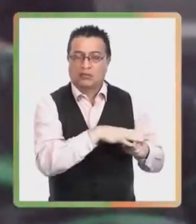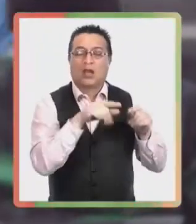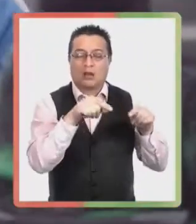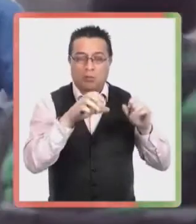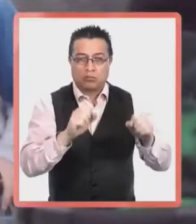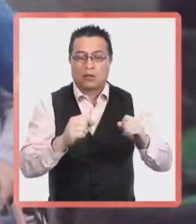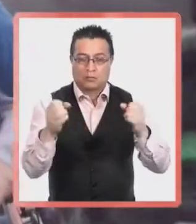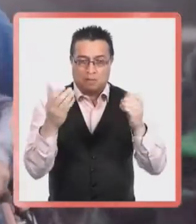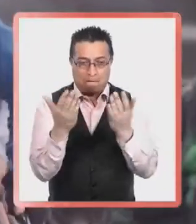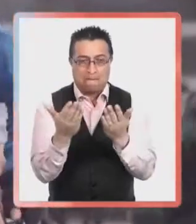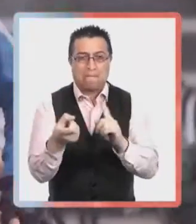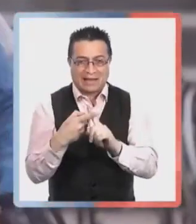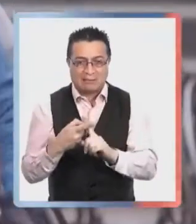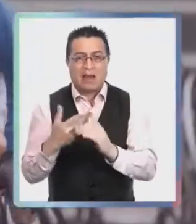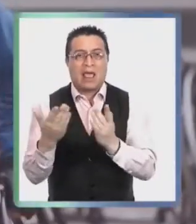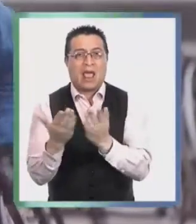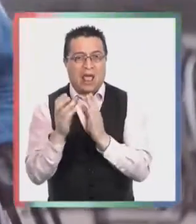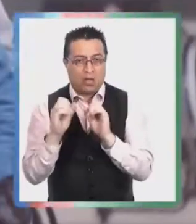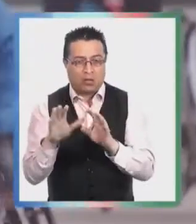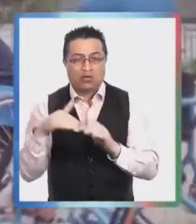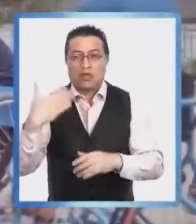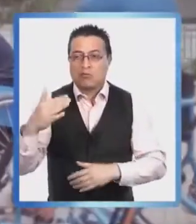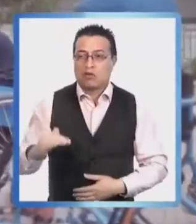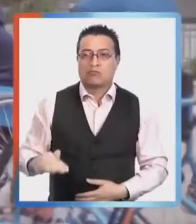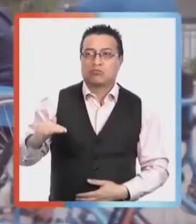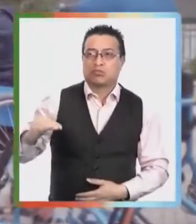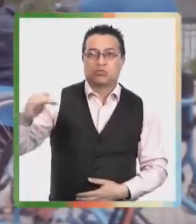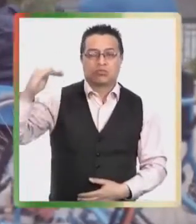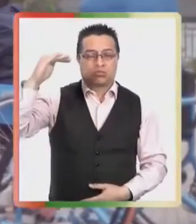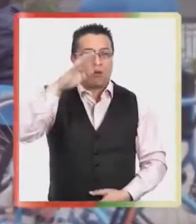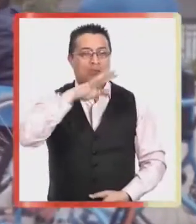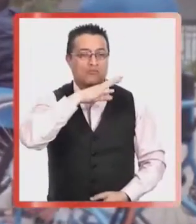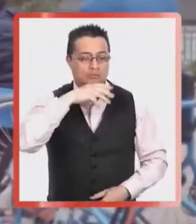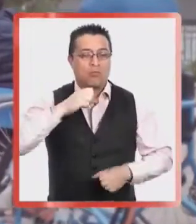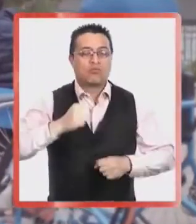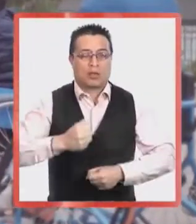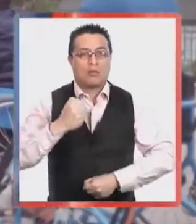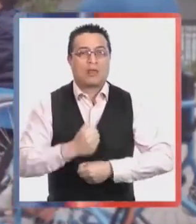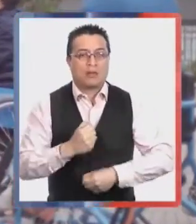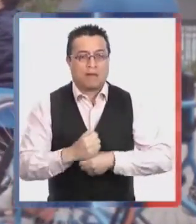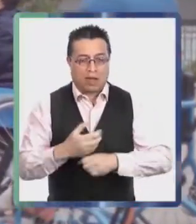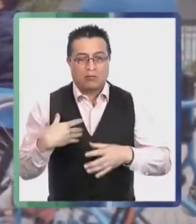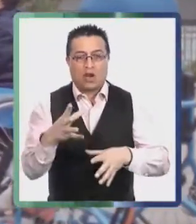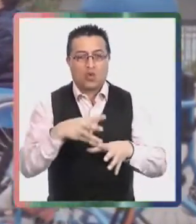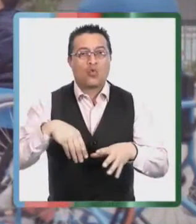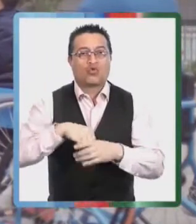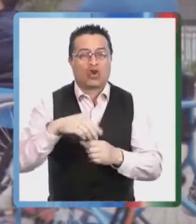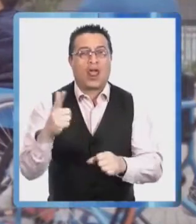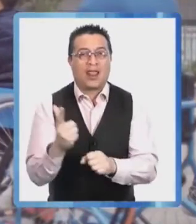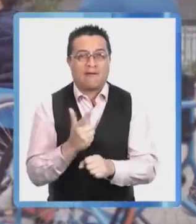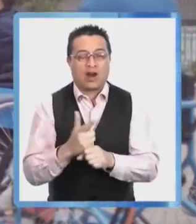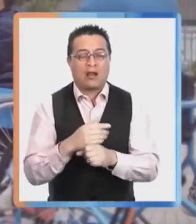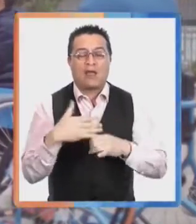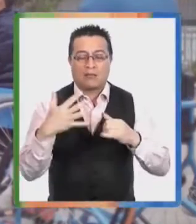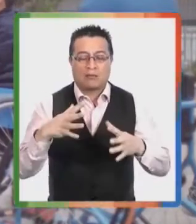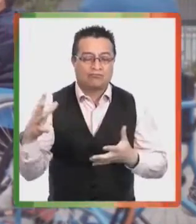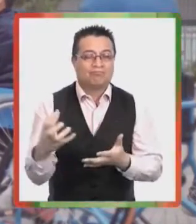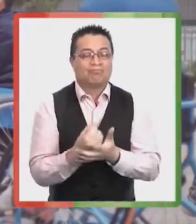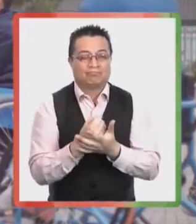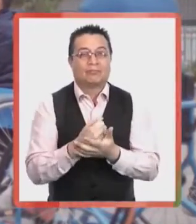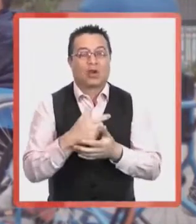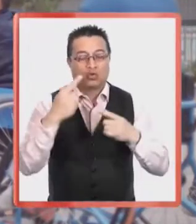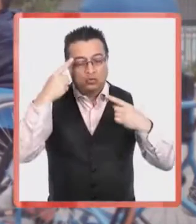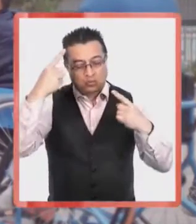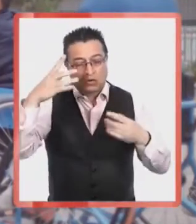niños puedan participar en el mundo de la educación y que cuando sean adultos puedan tener un trabajo cierto a través de la inclusión laboral para que finalmente se